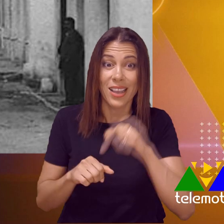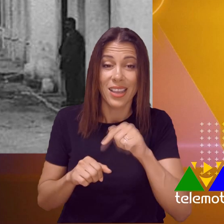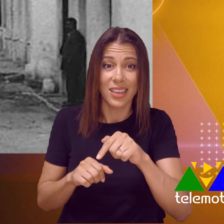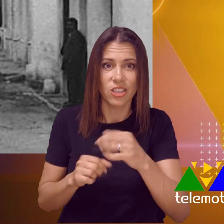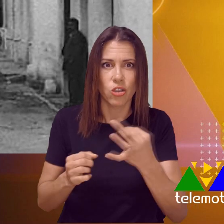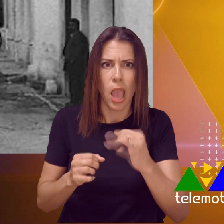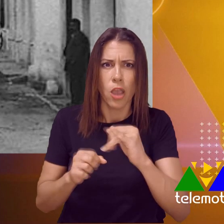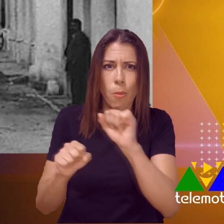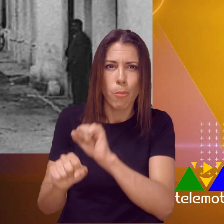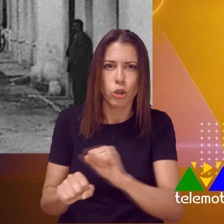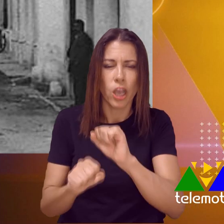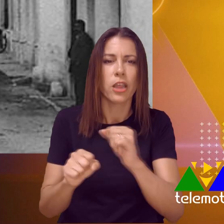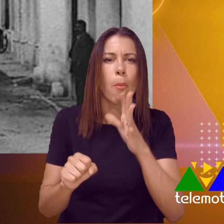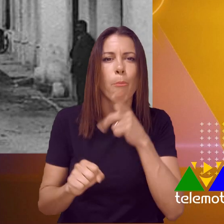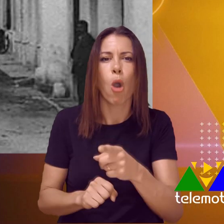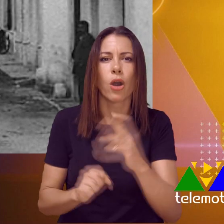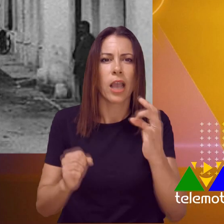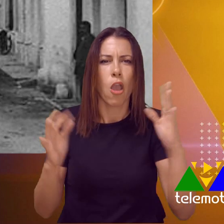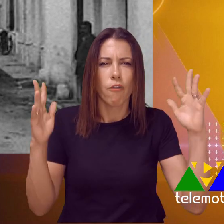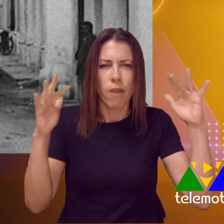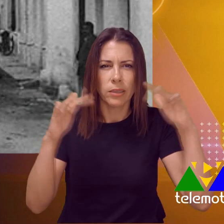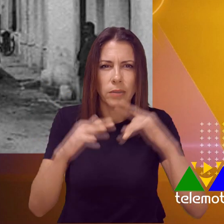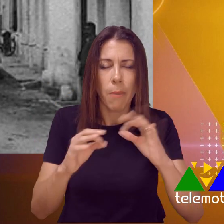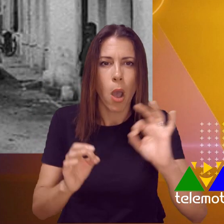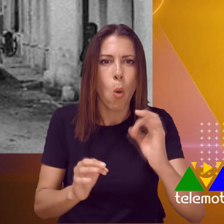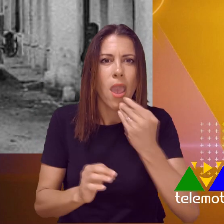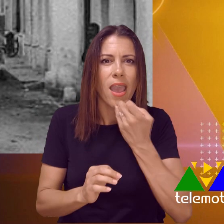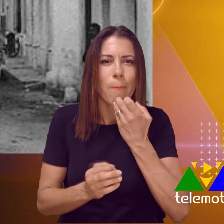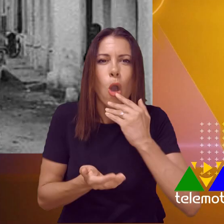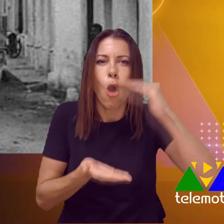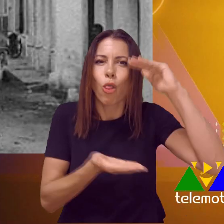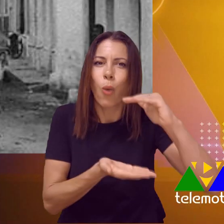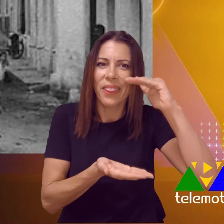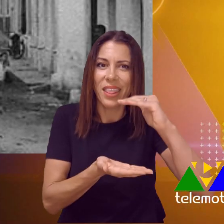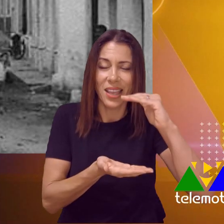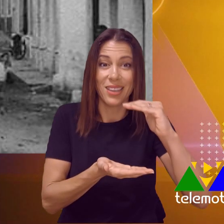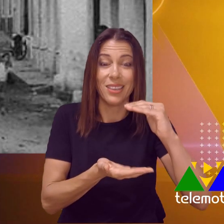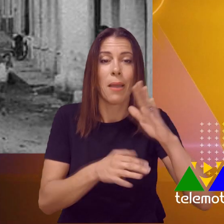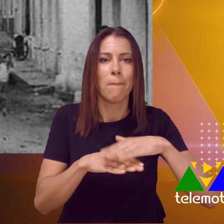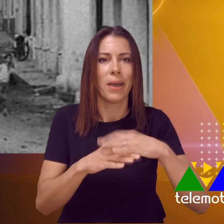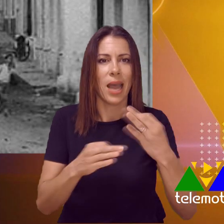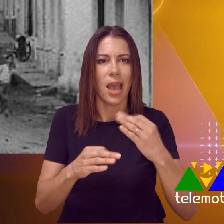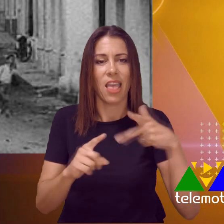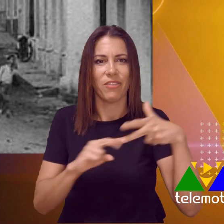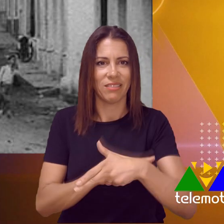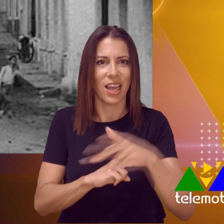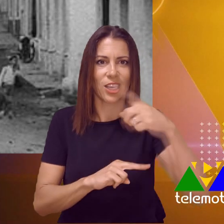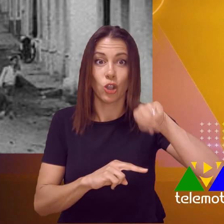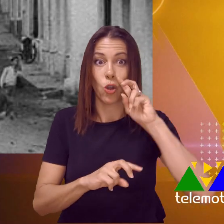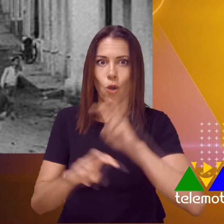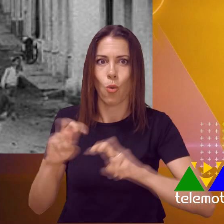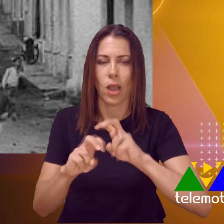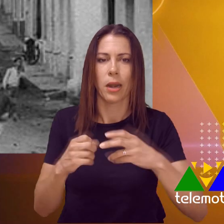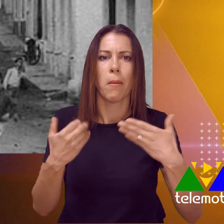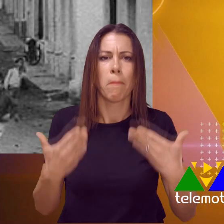estaban protegidos por fantasmas y por duendes y cosas así para evitar para disuadir que alguien lo buscara.